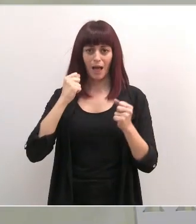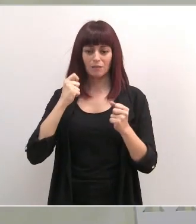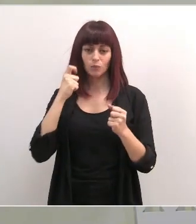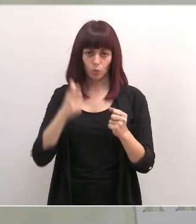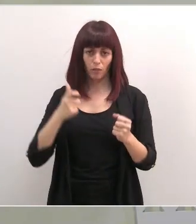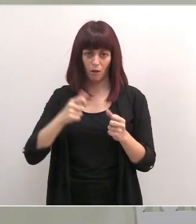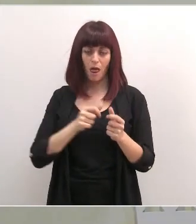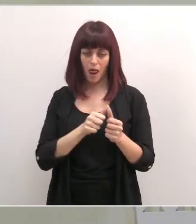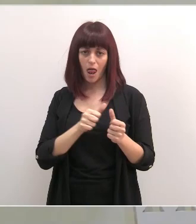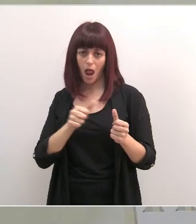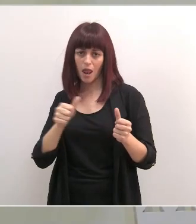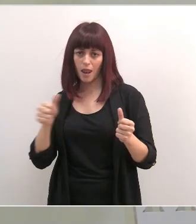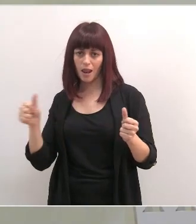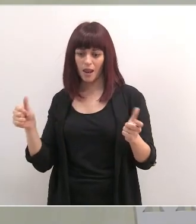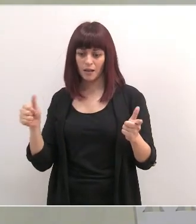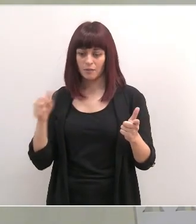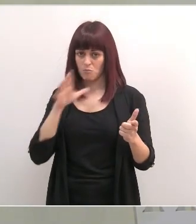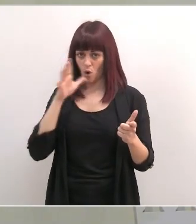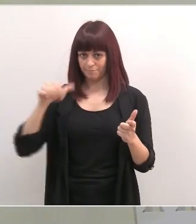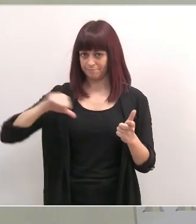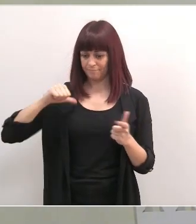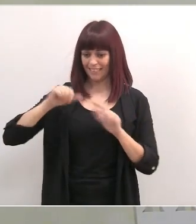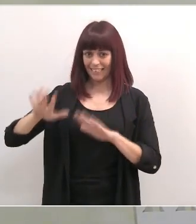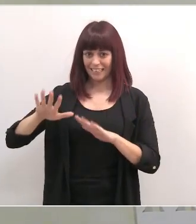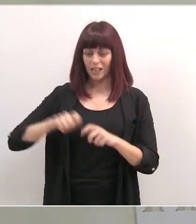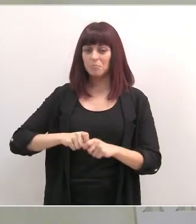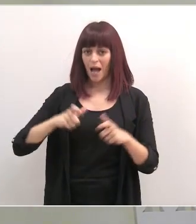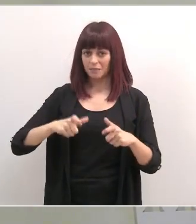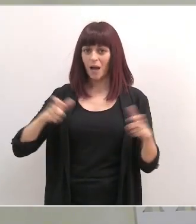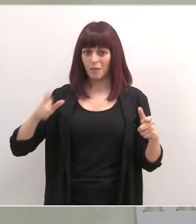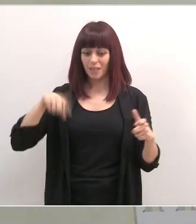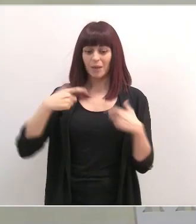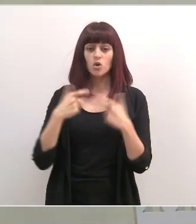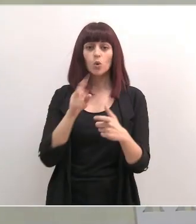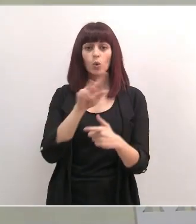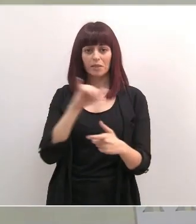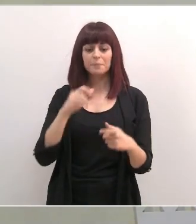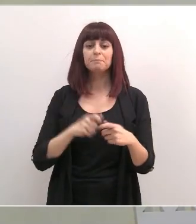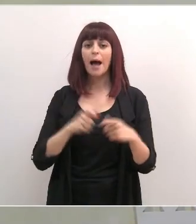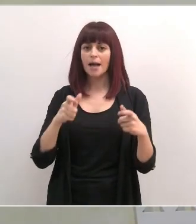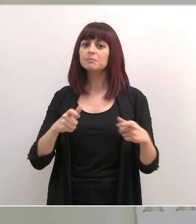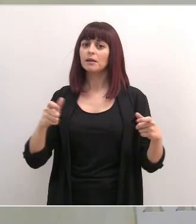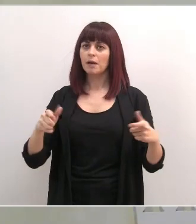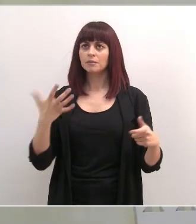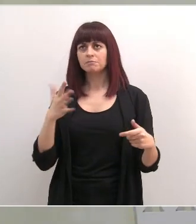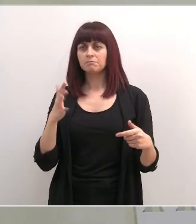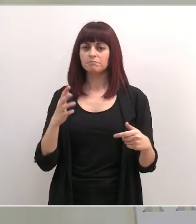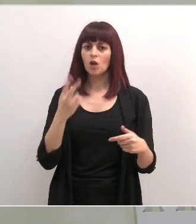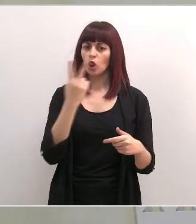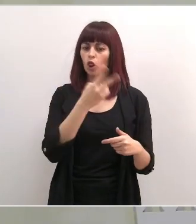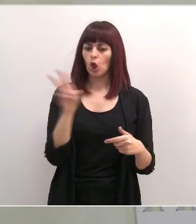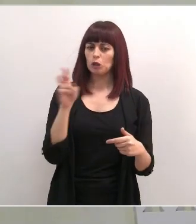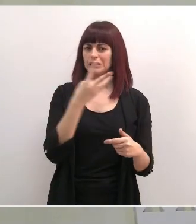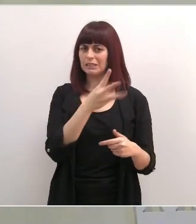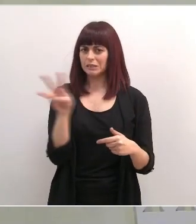que vamos a ver un incremento en el número de ingresos en hospitalización y en intensivos que va a durar por lo menos 2 o 3 semanas más,